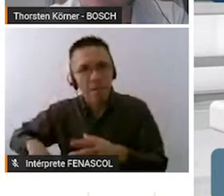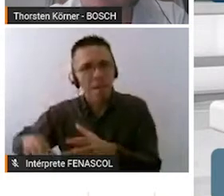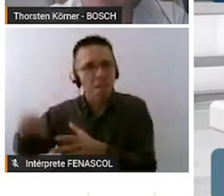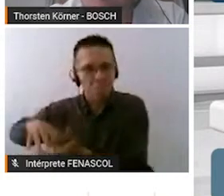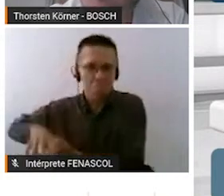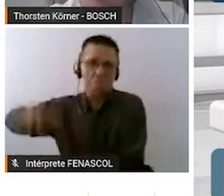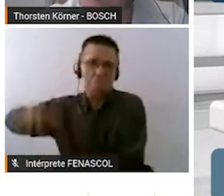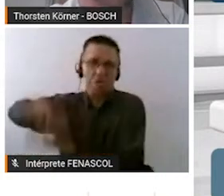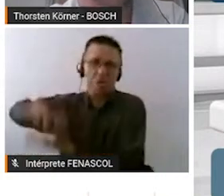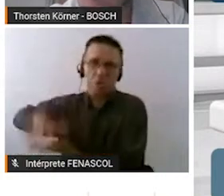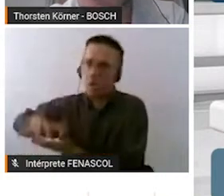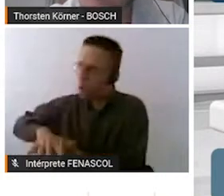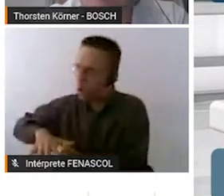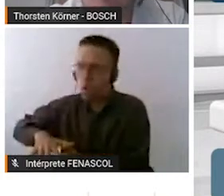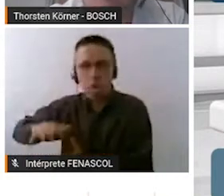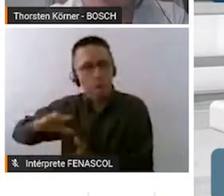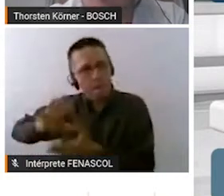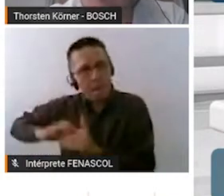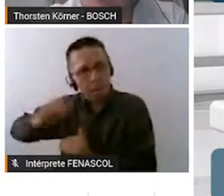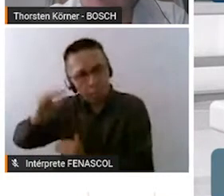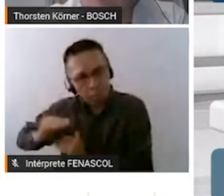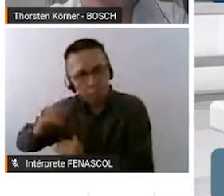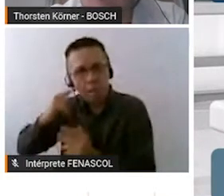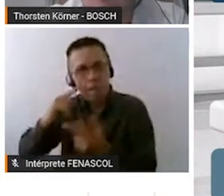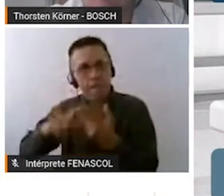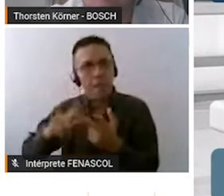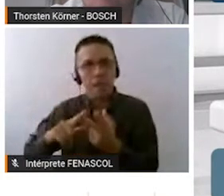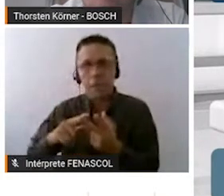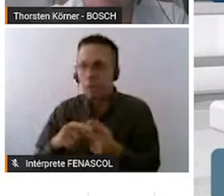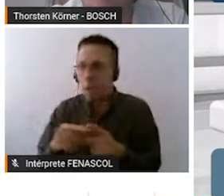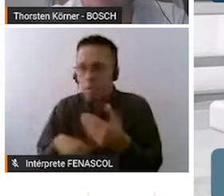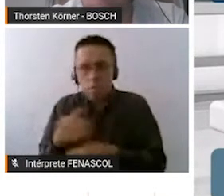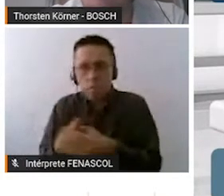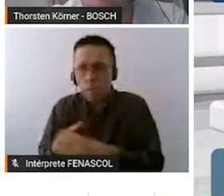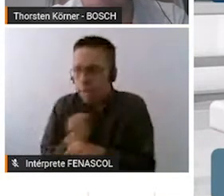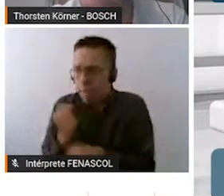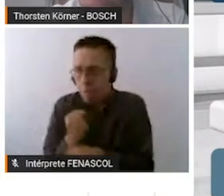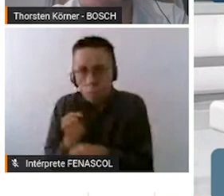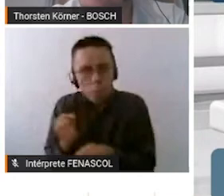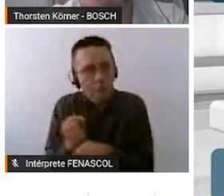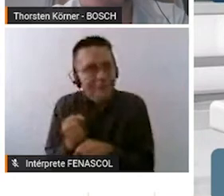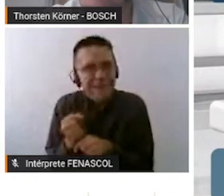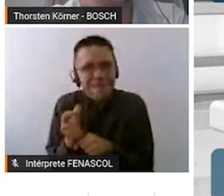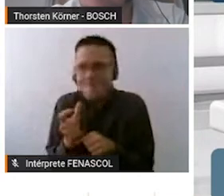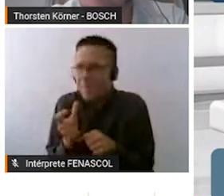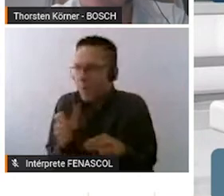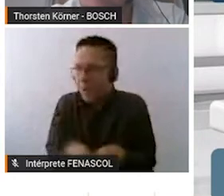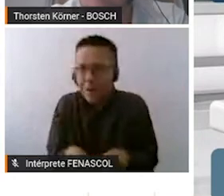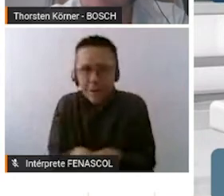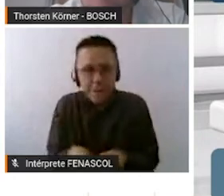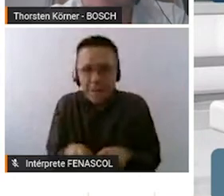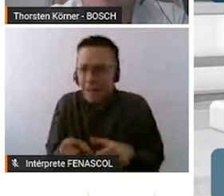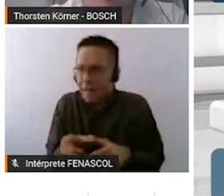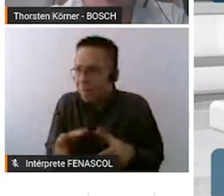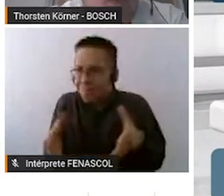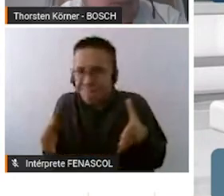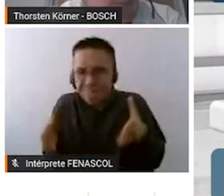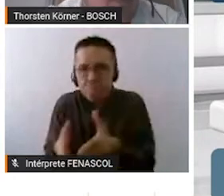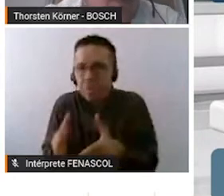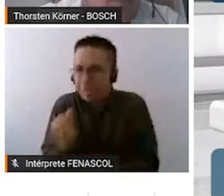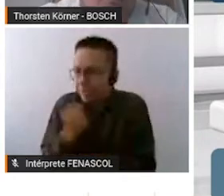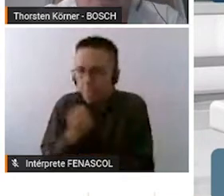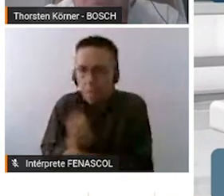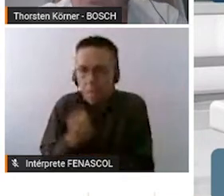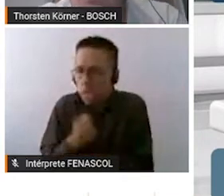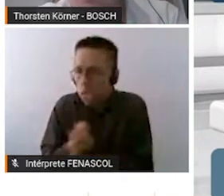y asimismo también minimizar el stock. Si nosotros analizamos estos puntos, nos vamos a dar